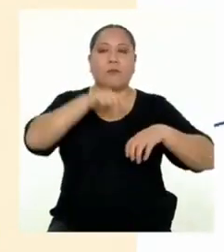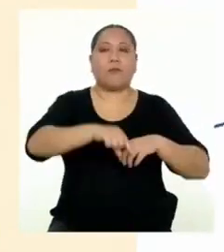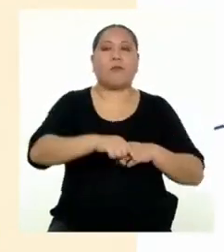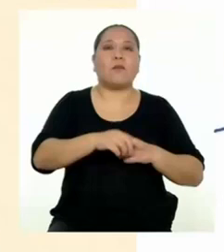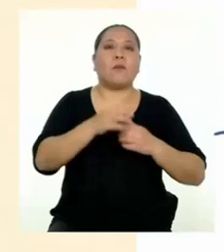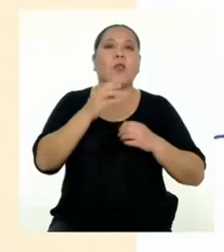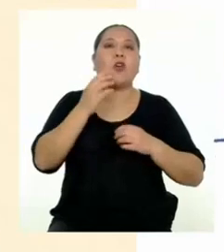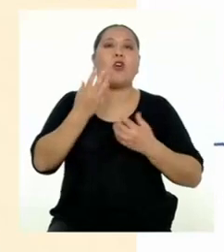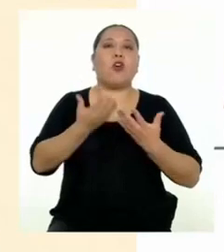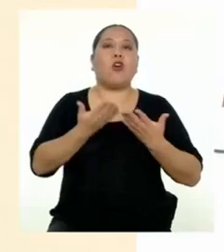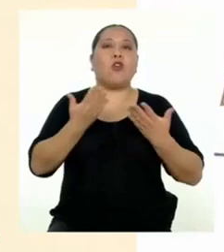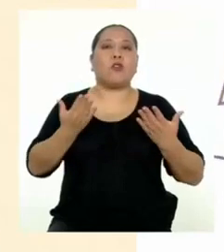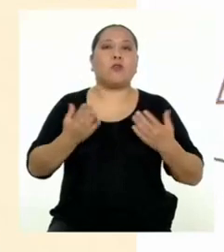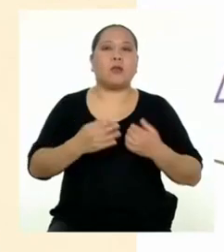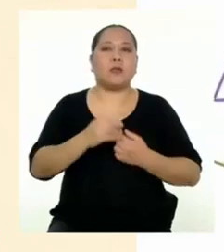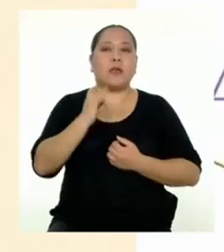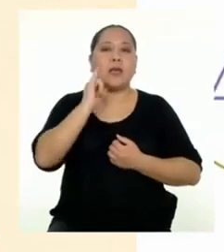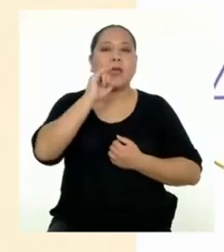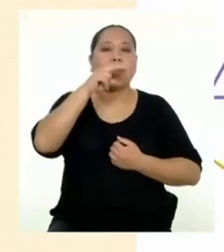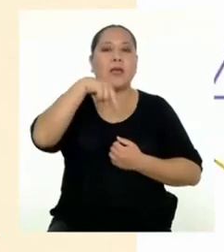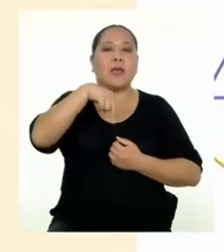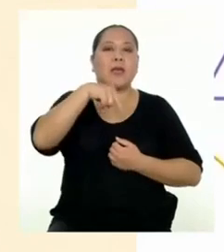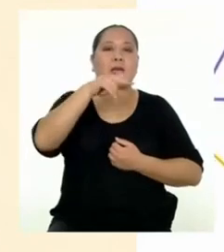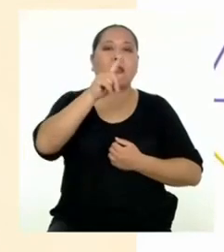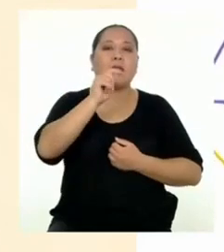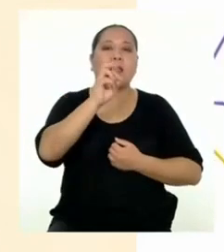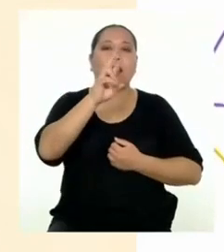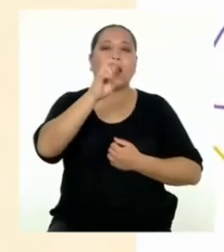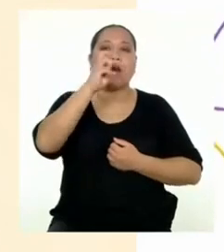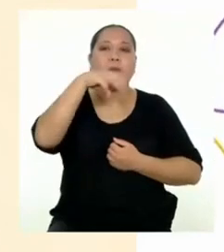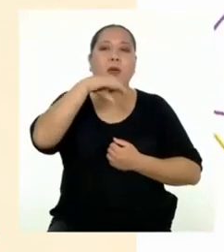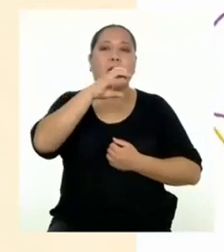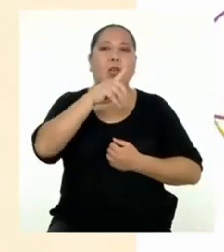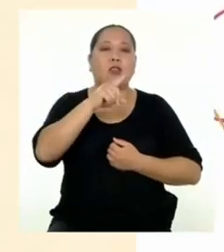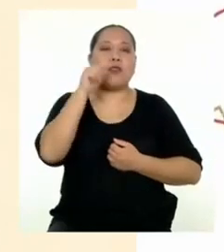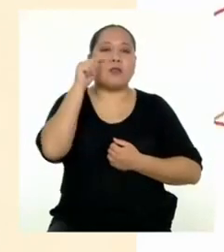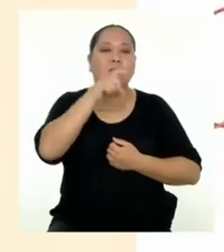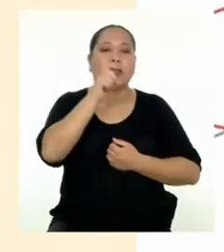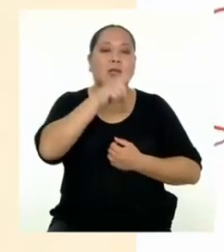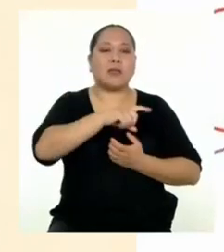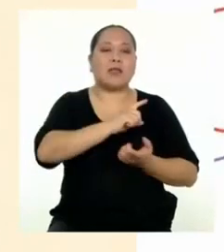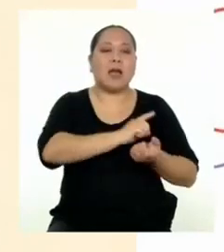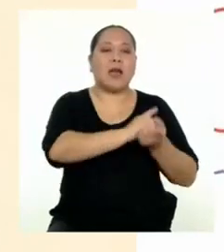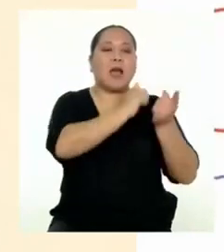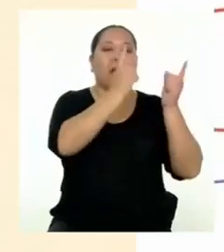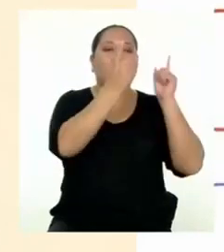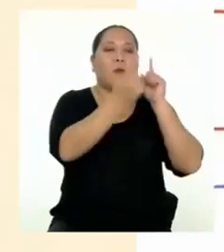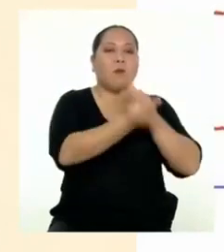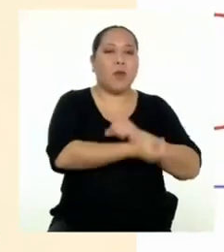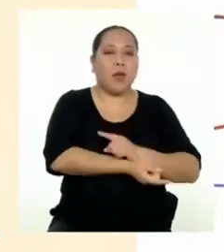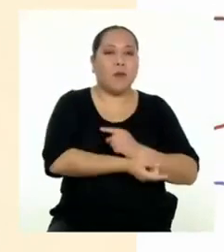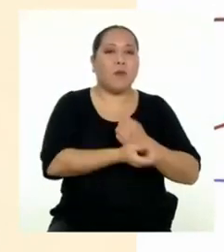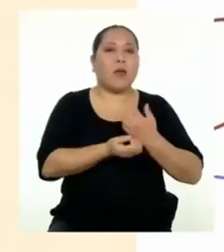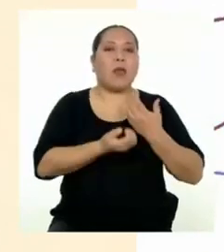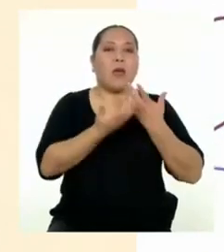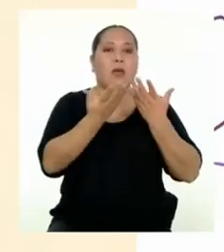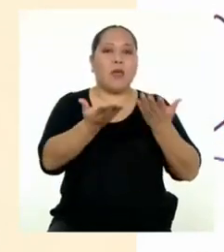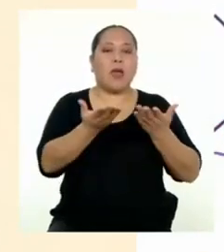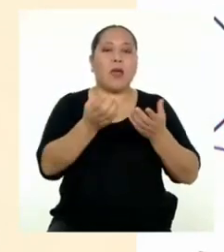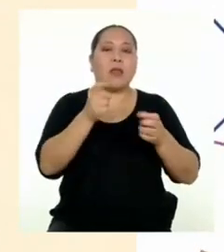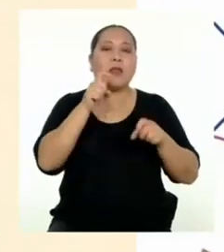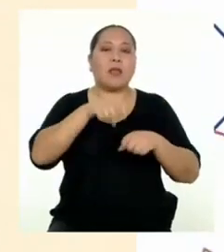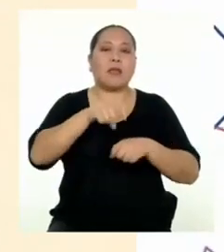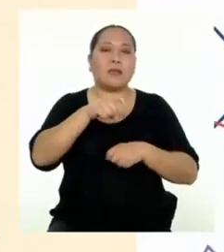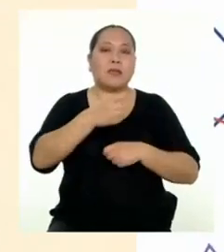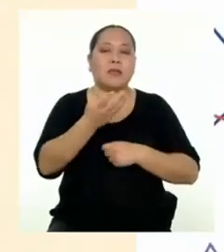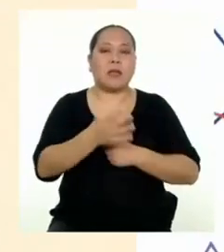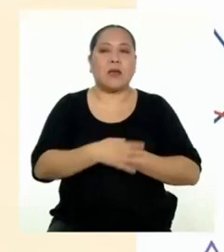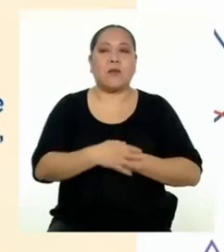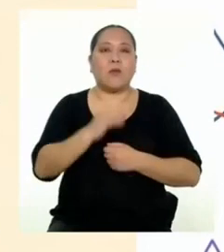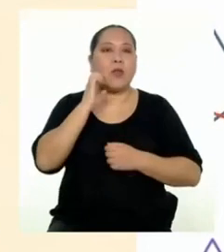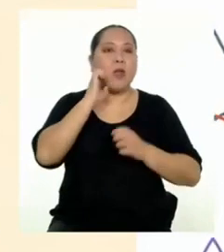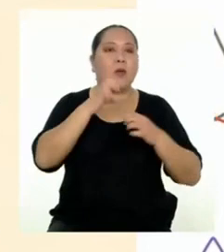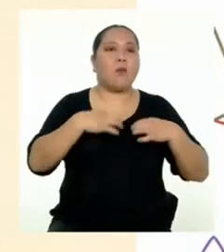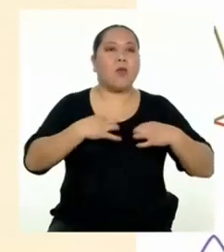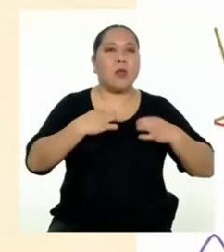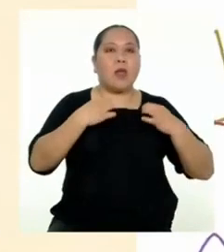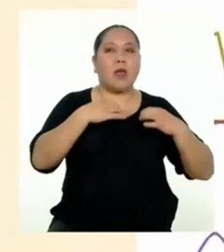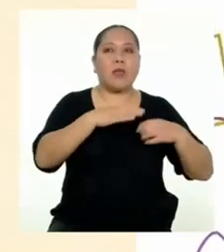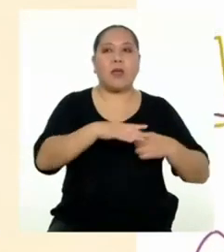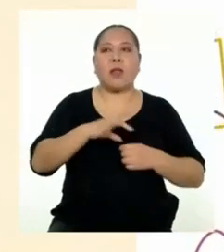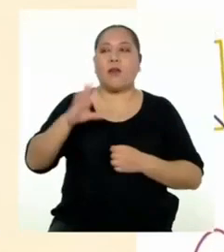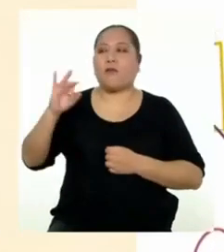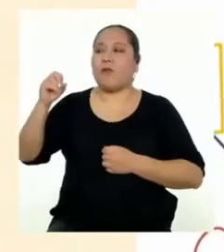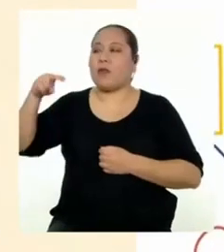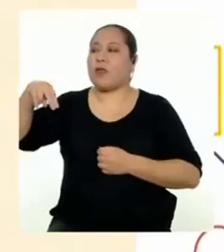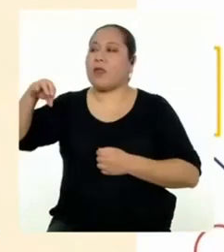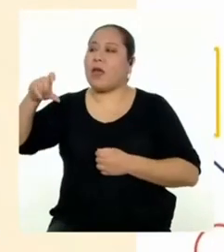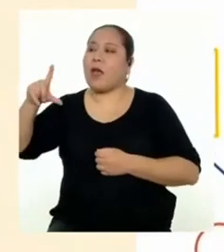de elaboración. Intermedios son los bienes que necesitan ser transformados para poder satisfacer las necesidades, como la tela.